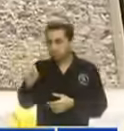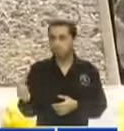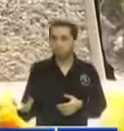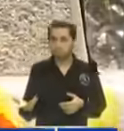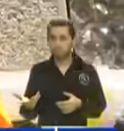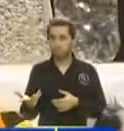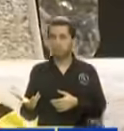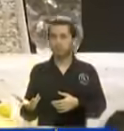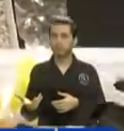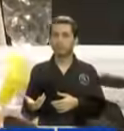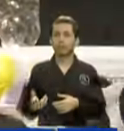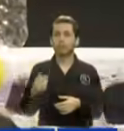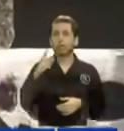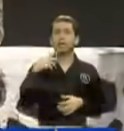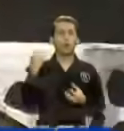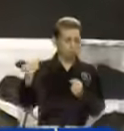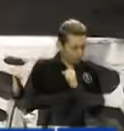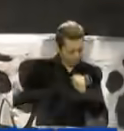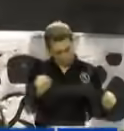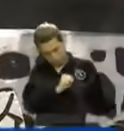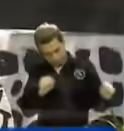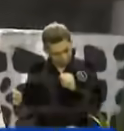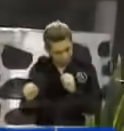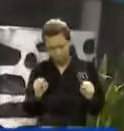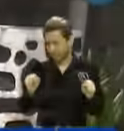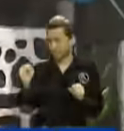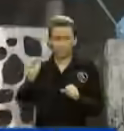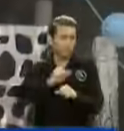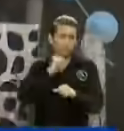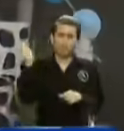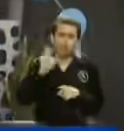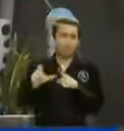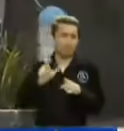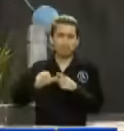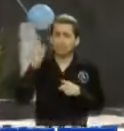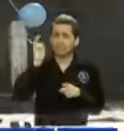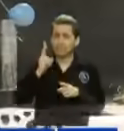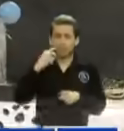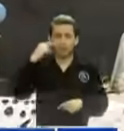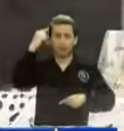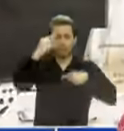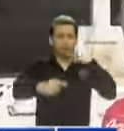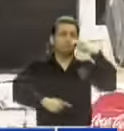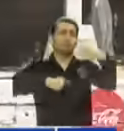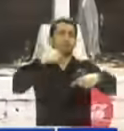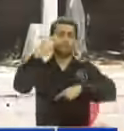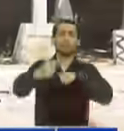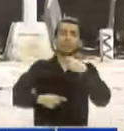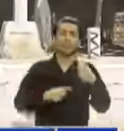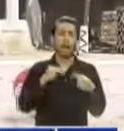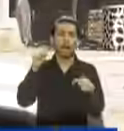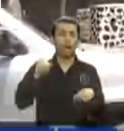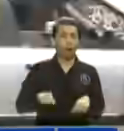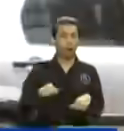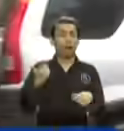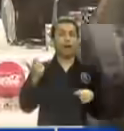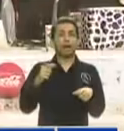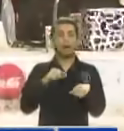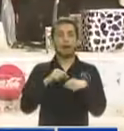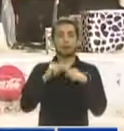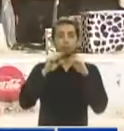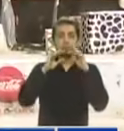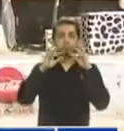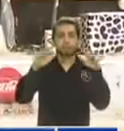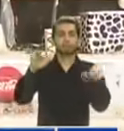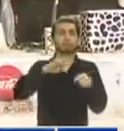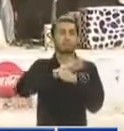han pasado terremotos, otras cosas, y siempre ha habido feria, una celebración al niño. Y ahora con este virus, si no se puede,